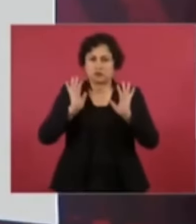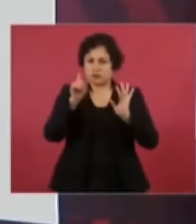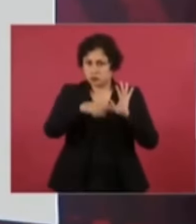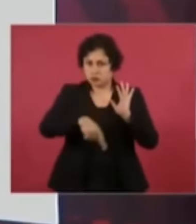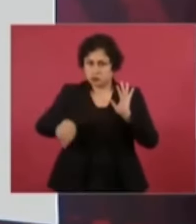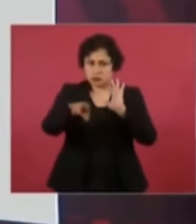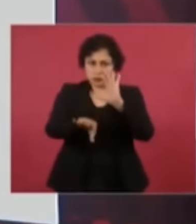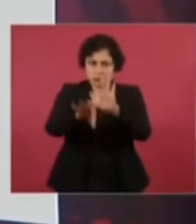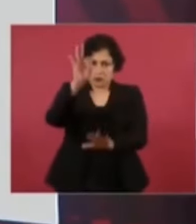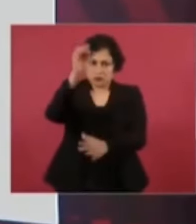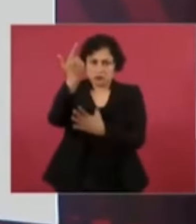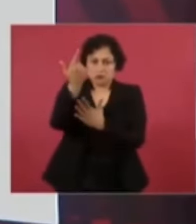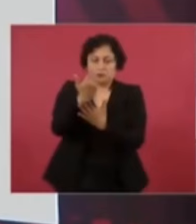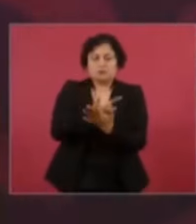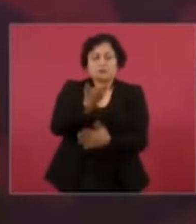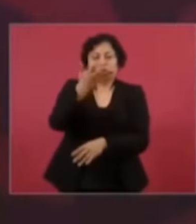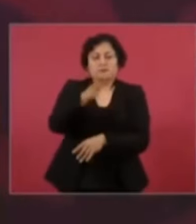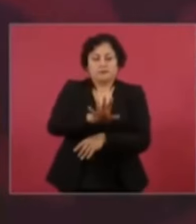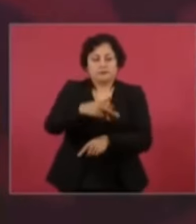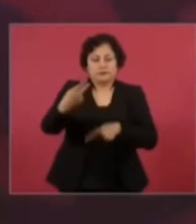te rifan,